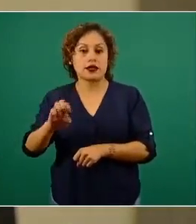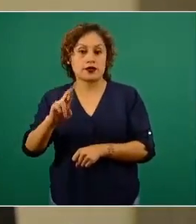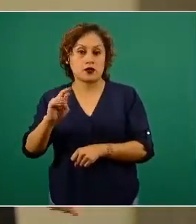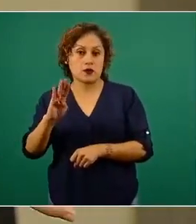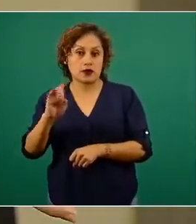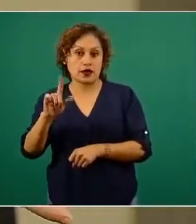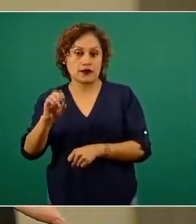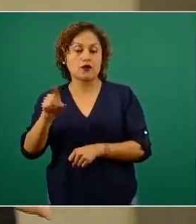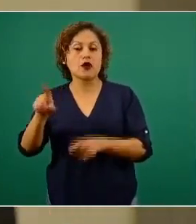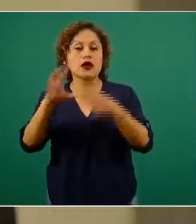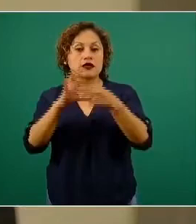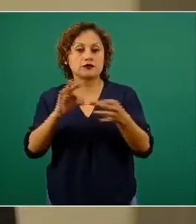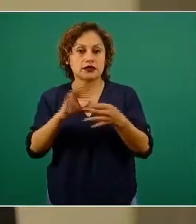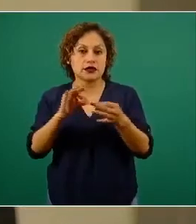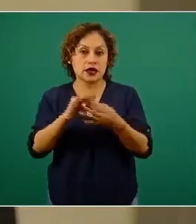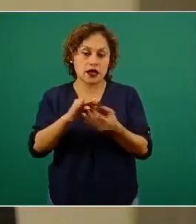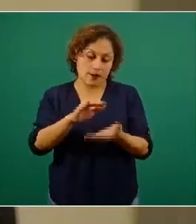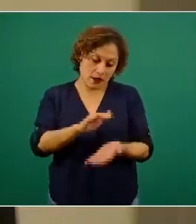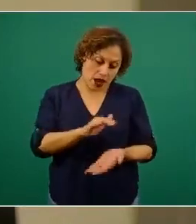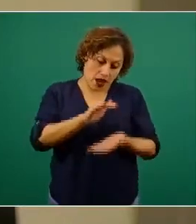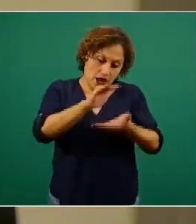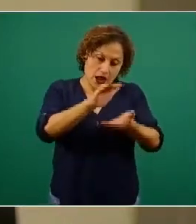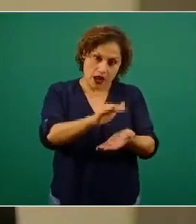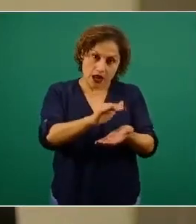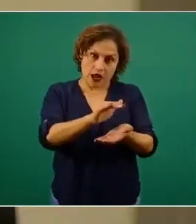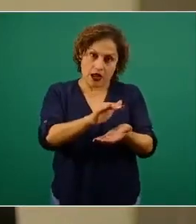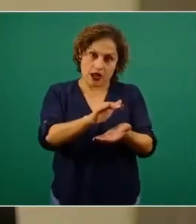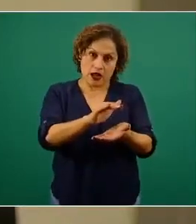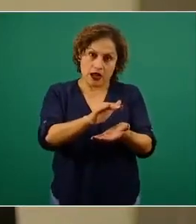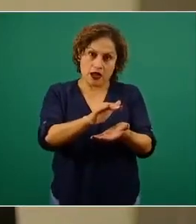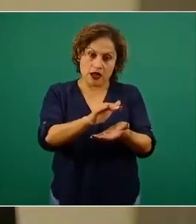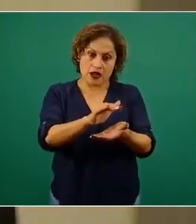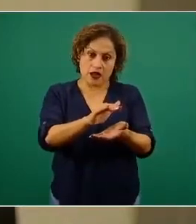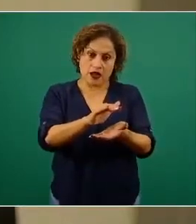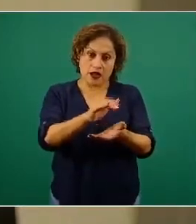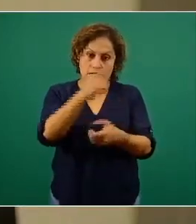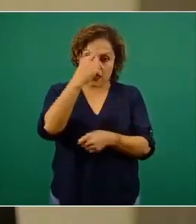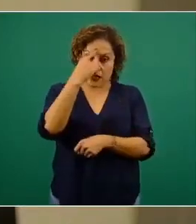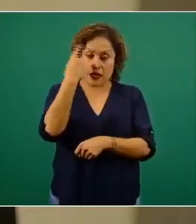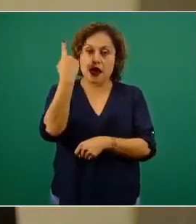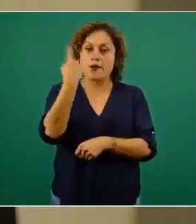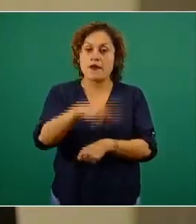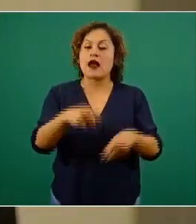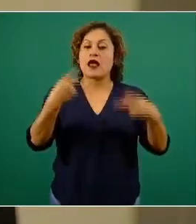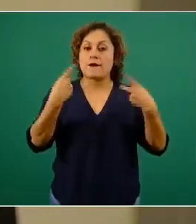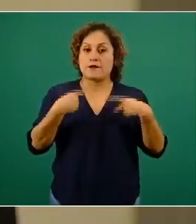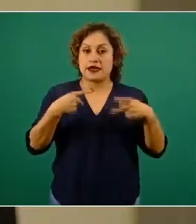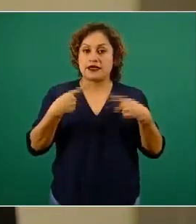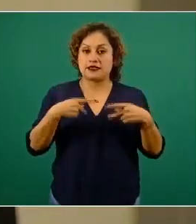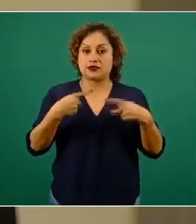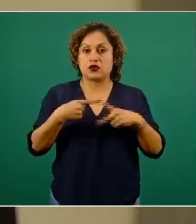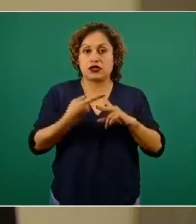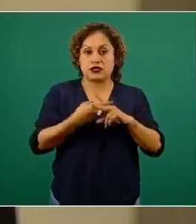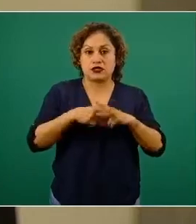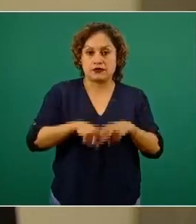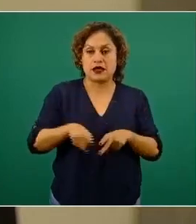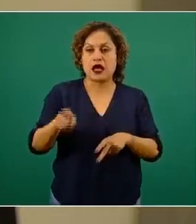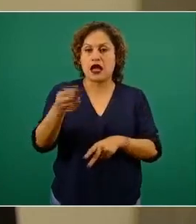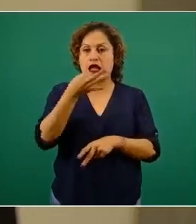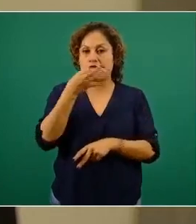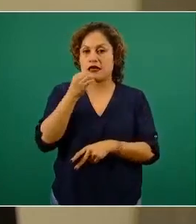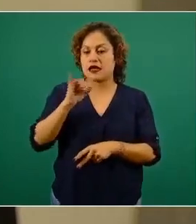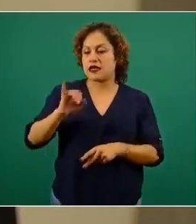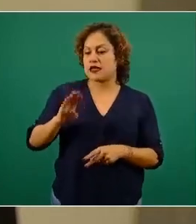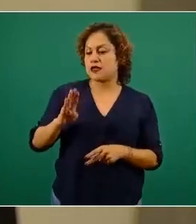a los pacientes, bueno, en atención temprana, a todos los pacientes, y hablaba de ivermectina, ¿no?